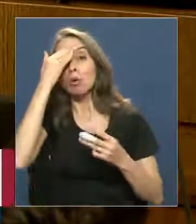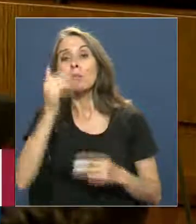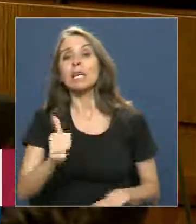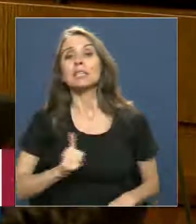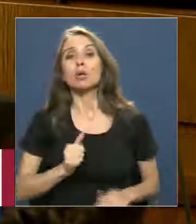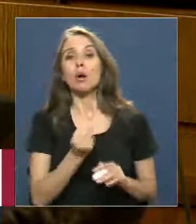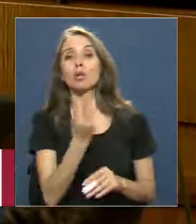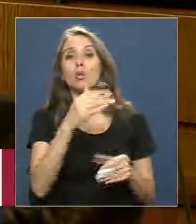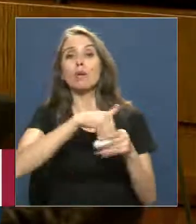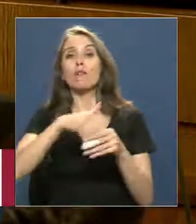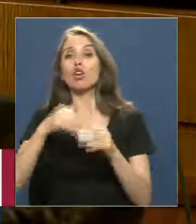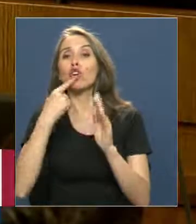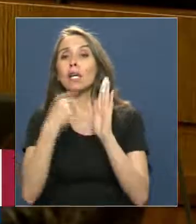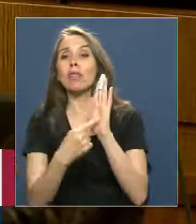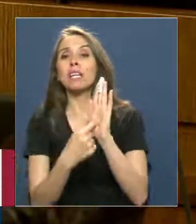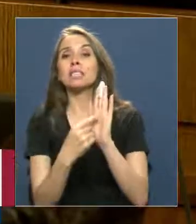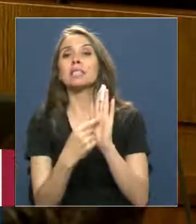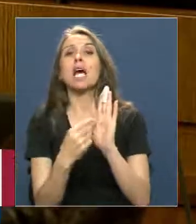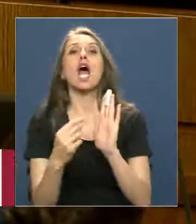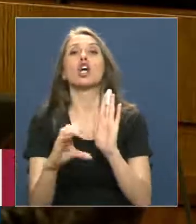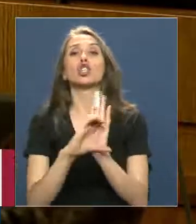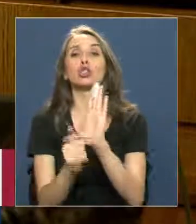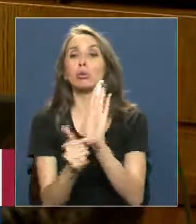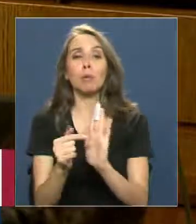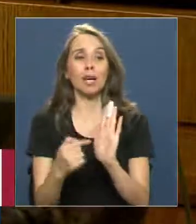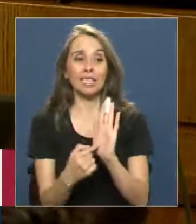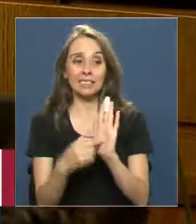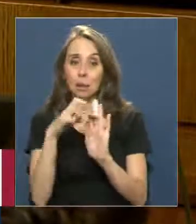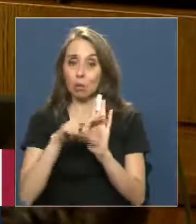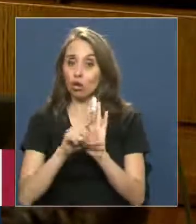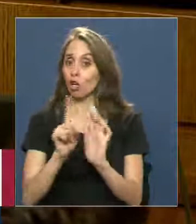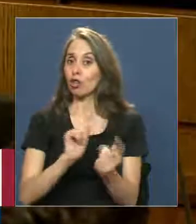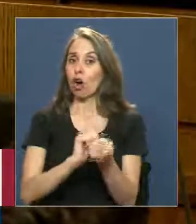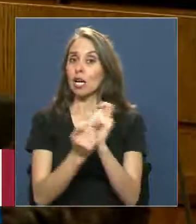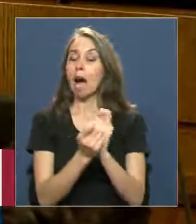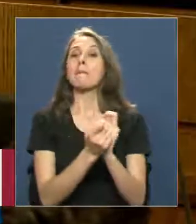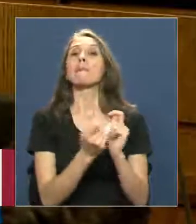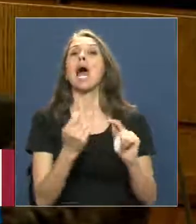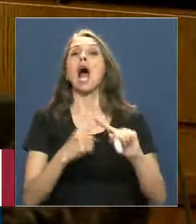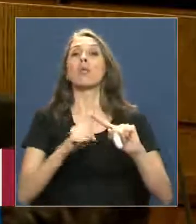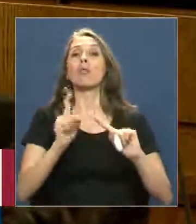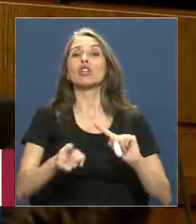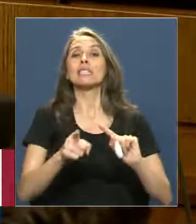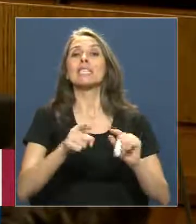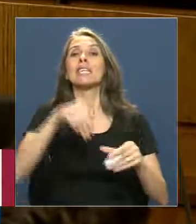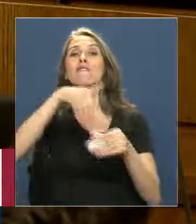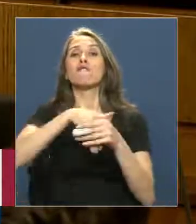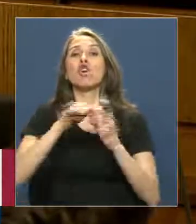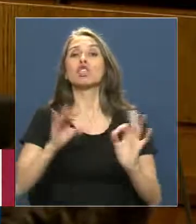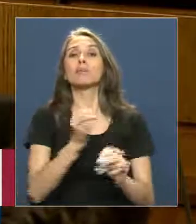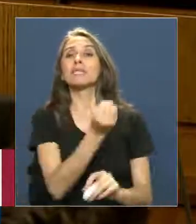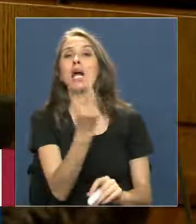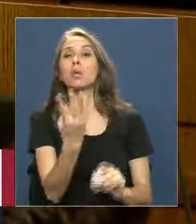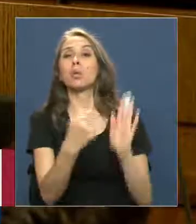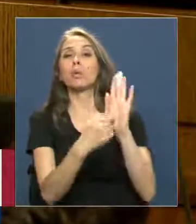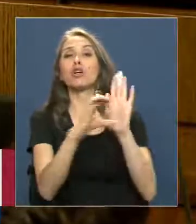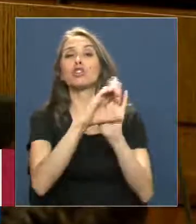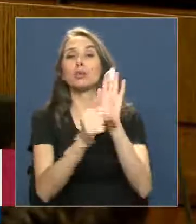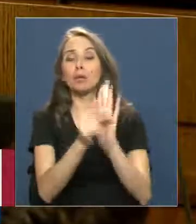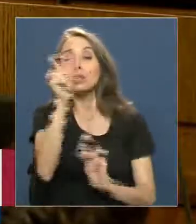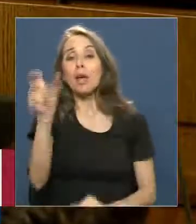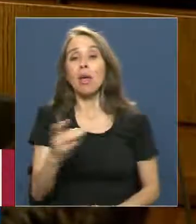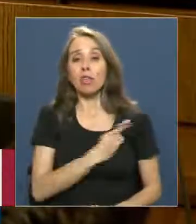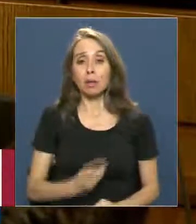constitucionales, porque esto no modifica los quórums constitucionales. ¿Y en qué situación va a quedar, por ejemplo, aquel parlamentario que se